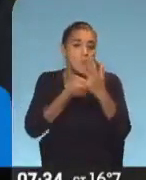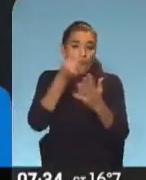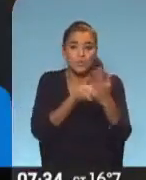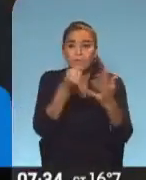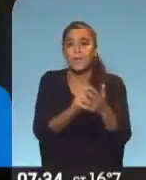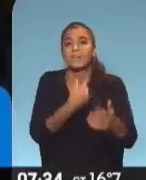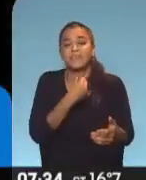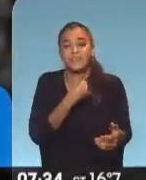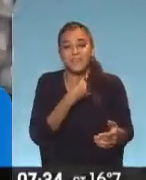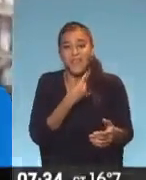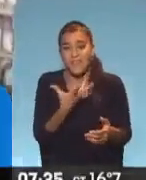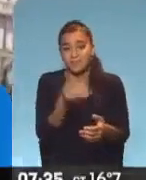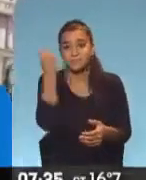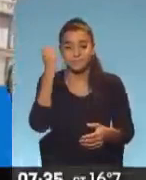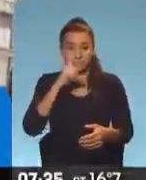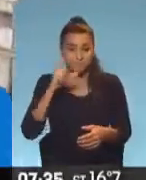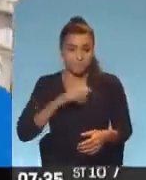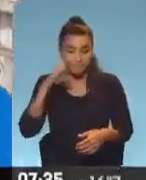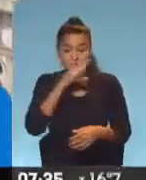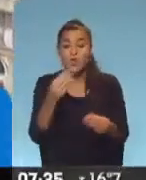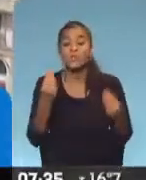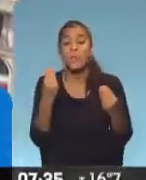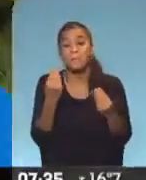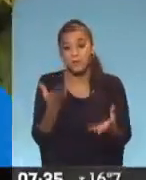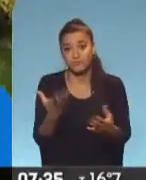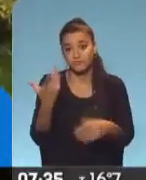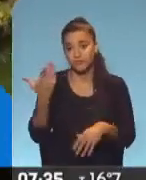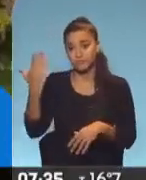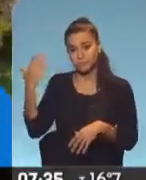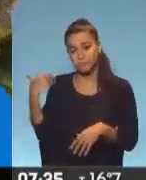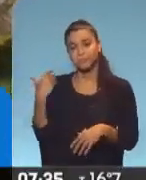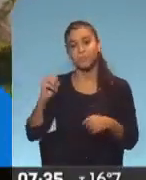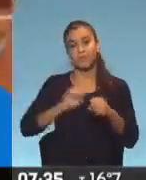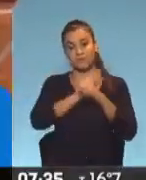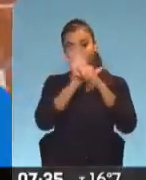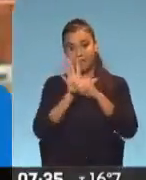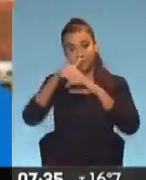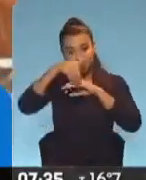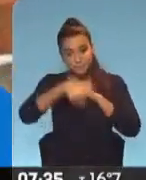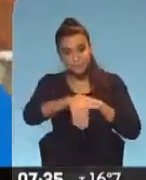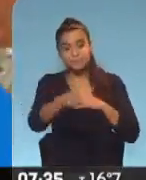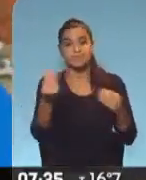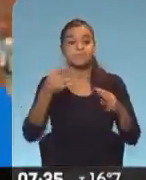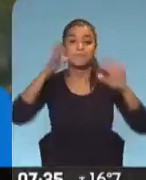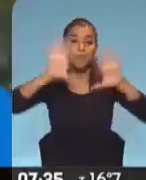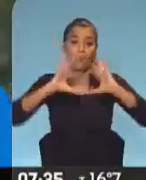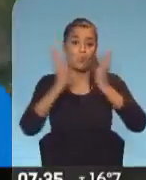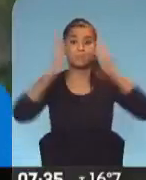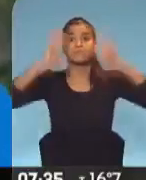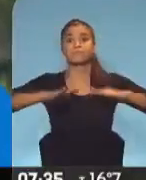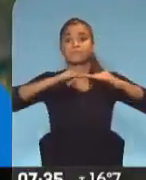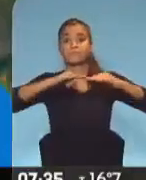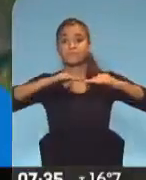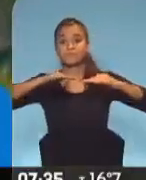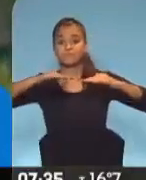o garantizarse el recurso. Pero ¿qué es lo que ocurrió a partir del COVID-19? Que el mundo se paró y entonces,